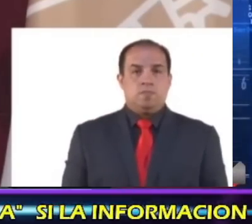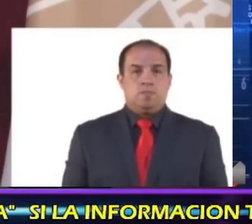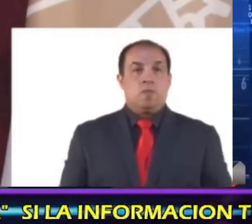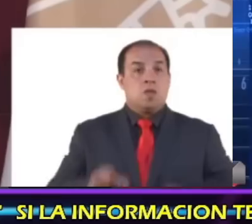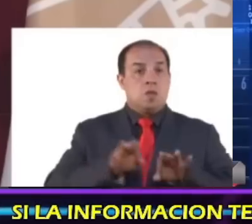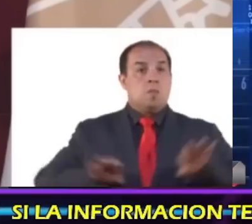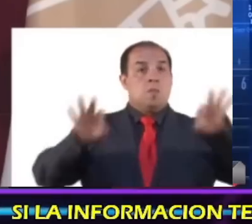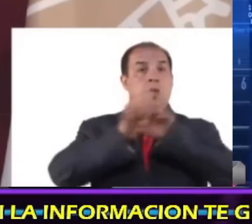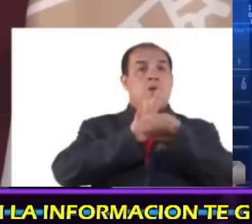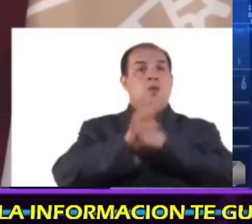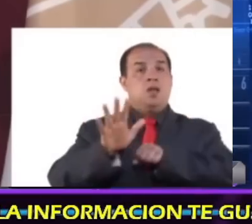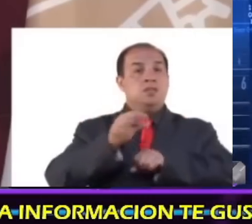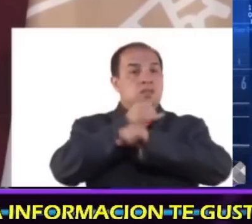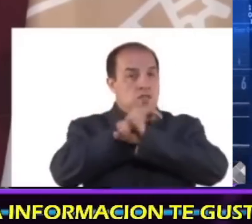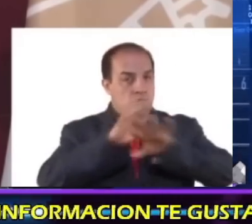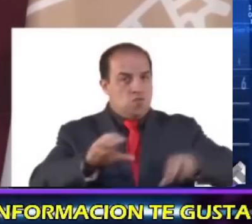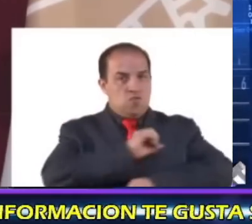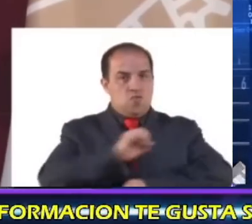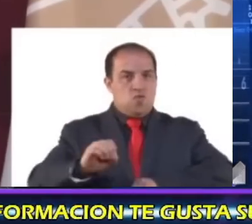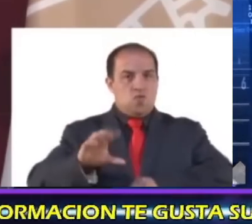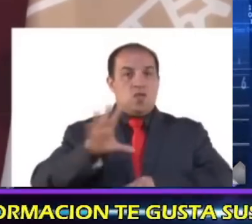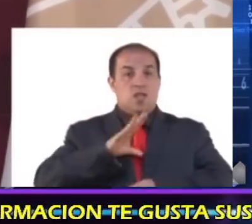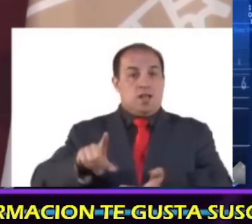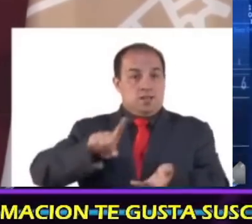las campañas de odio que hay en la ciudad.